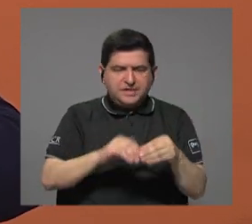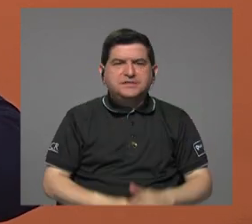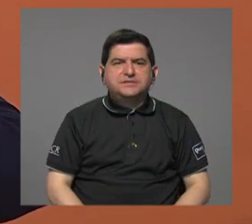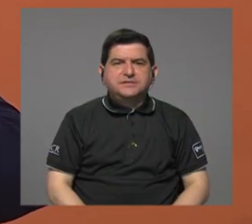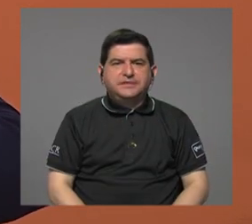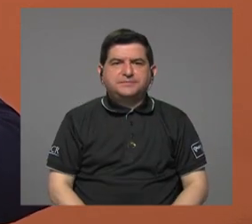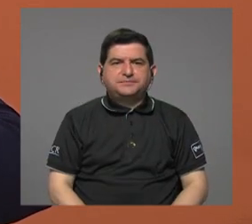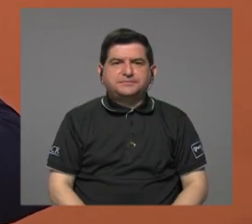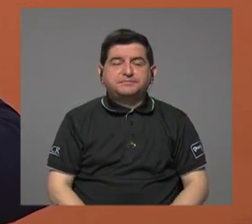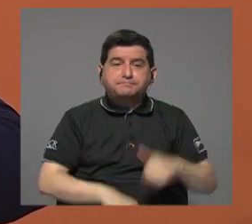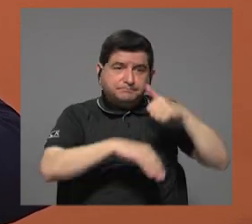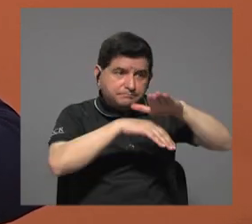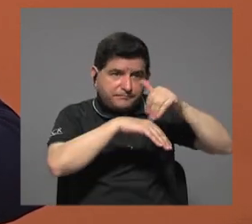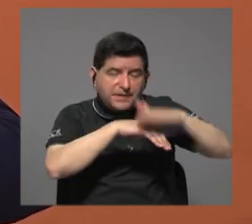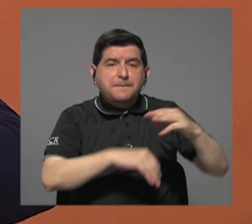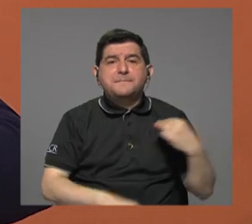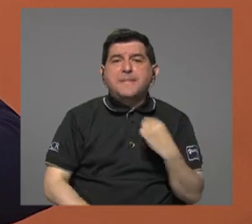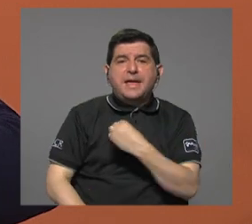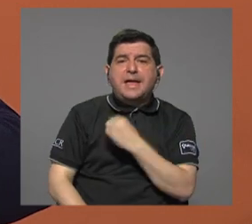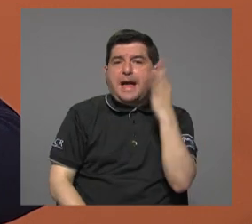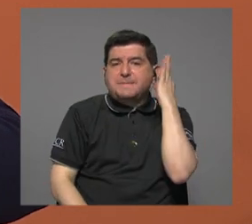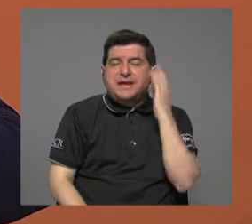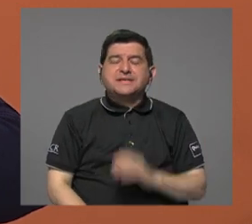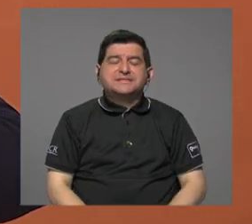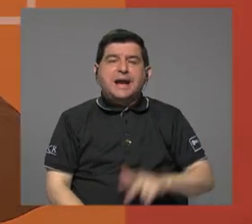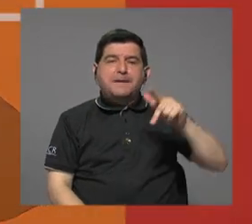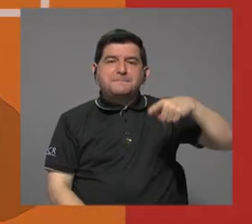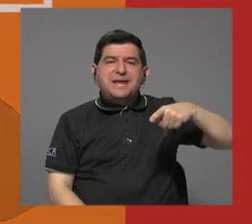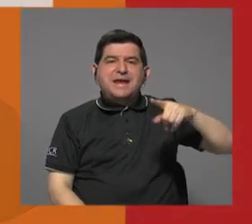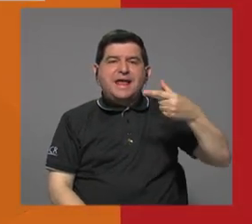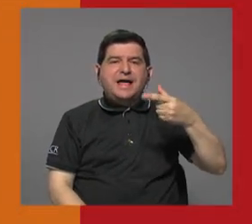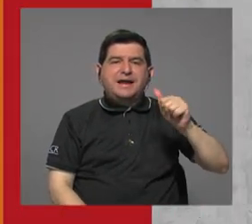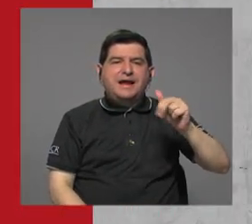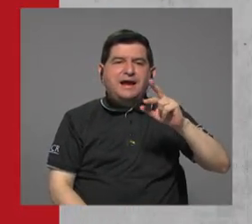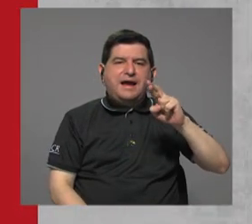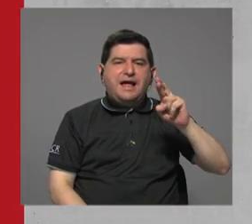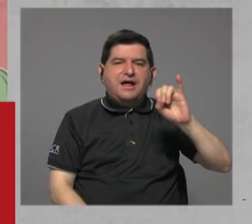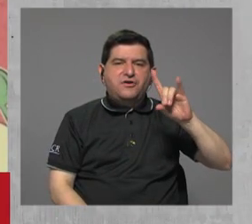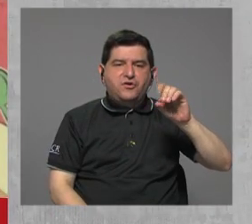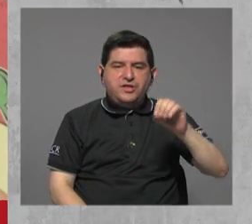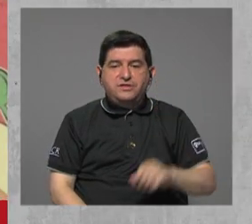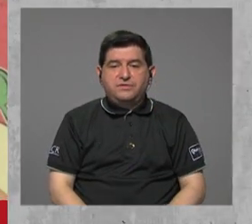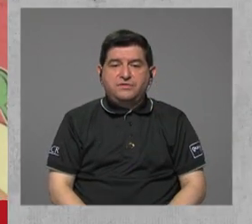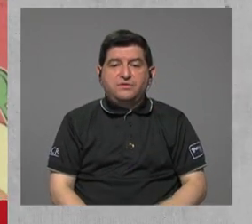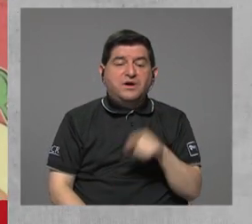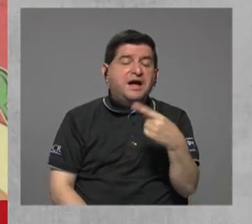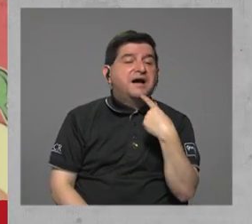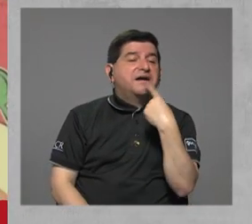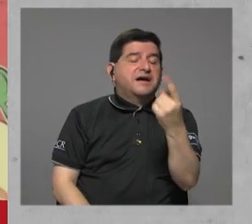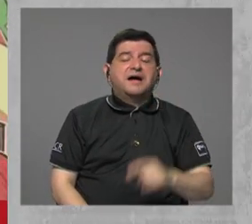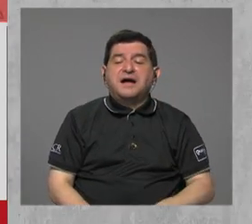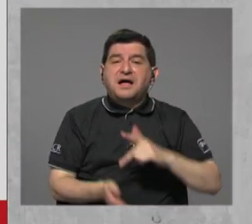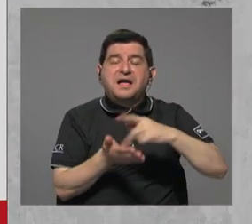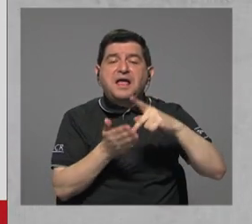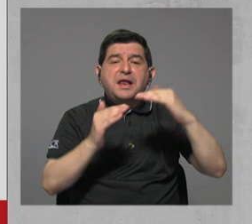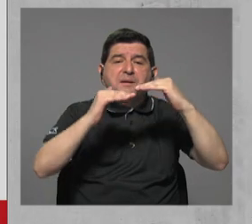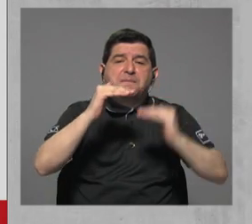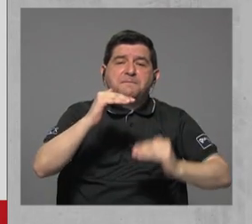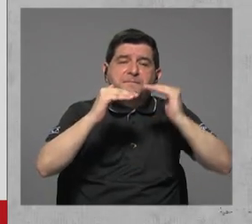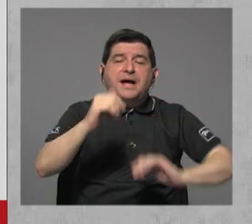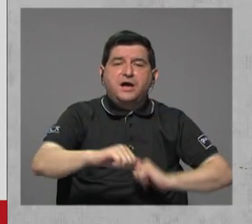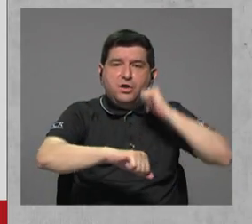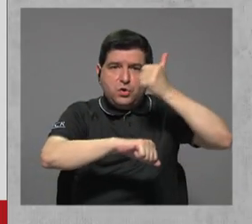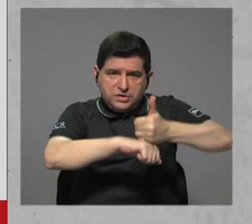una adicción que envía la ministra doña pilar garrido y en esa edición ella justamente dice que el salario mínimo estaría